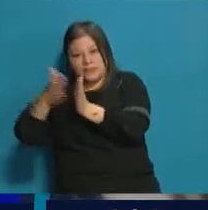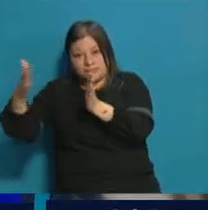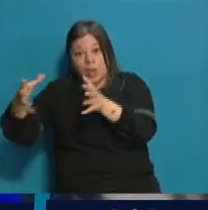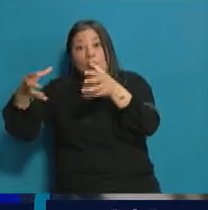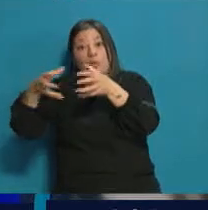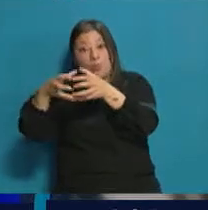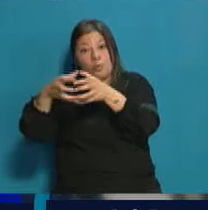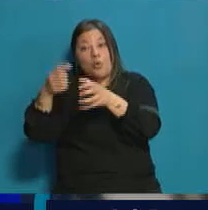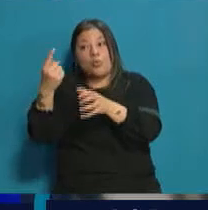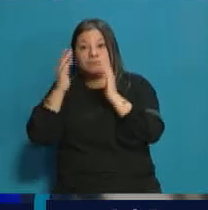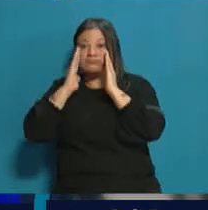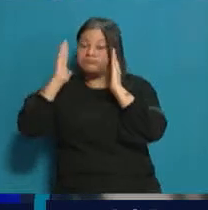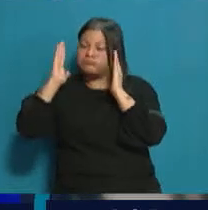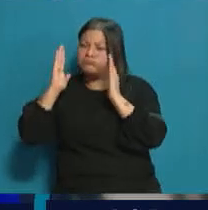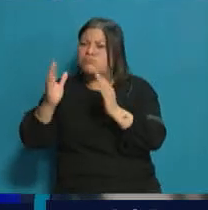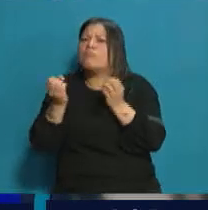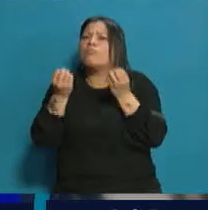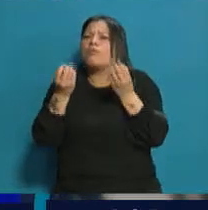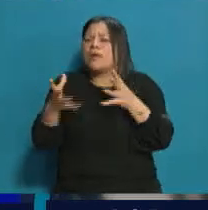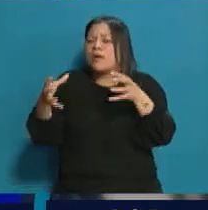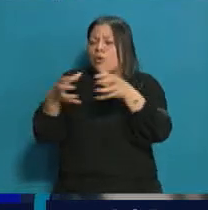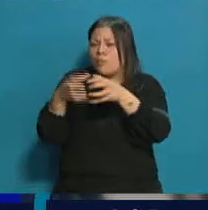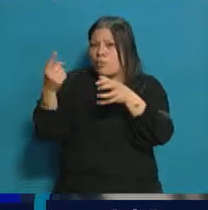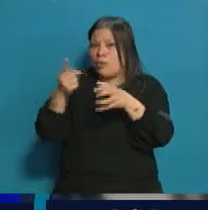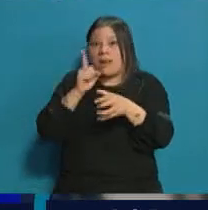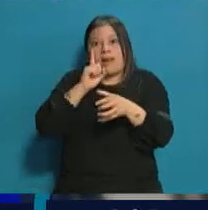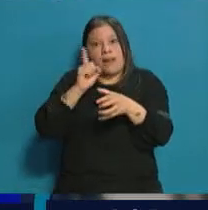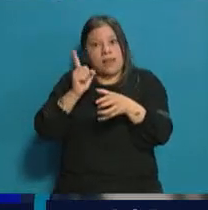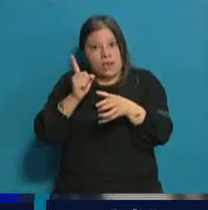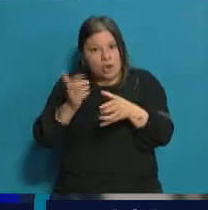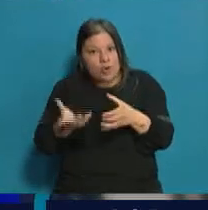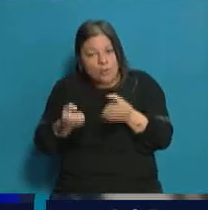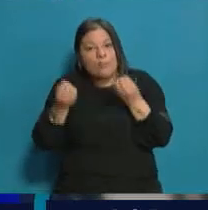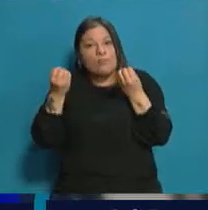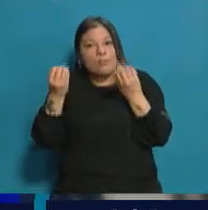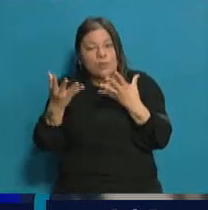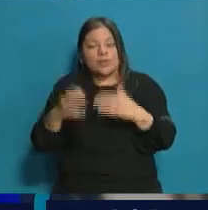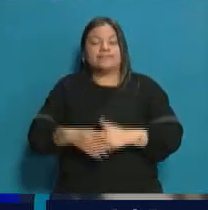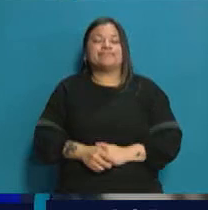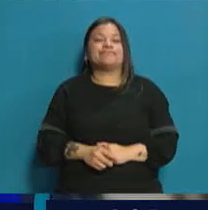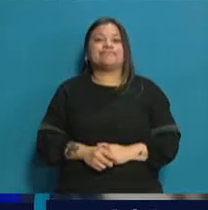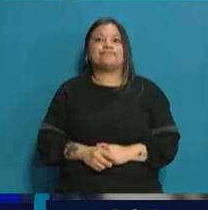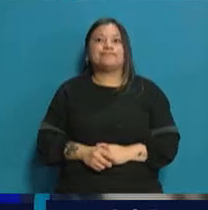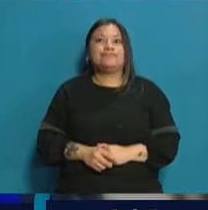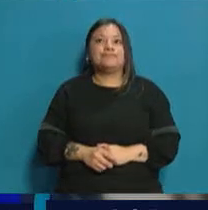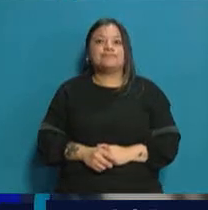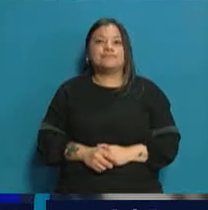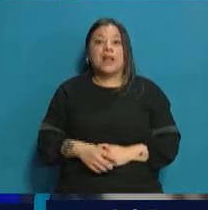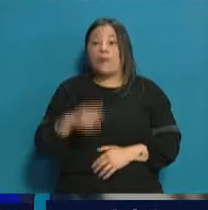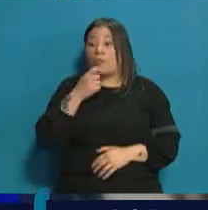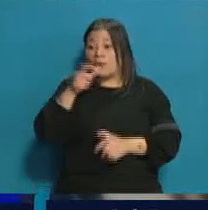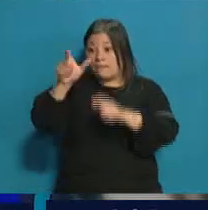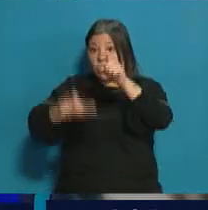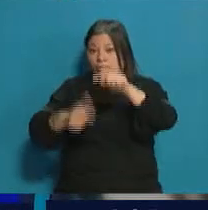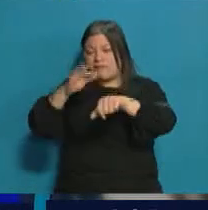1. ¿Por qué se focaliza en este grupo 1, Dani, que es riesgo alto? Porque en este caso, en el caso de que se